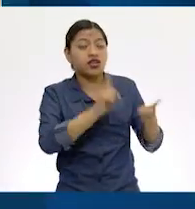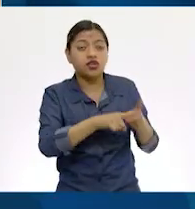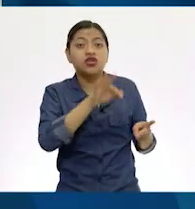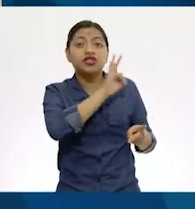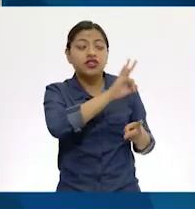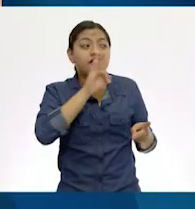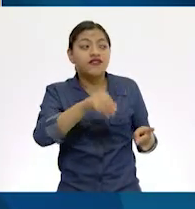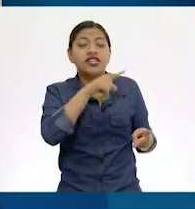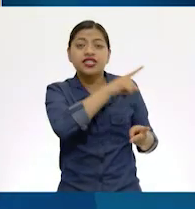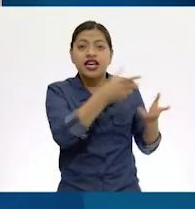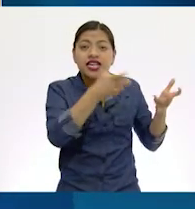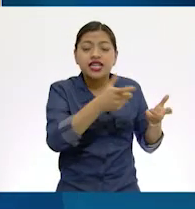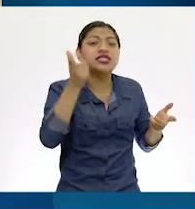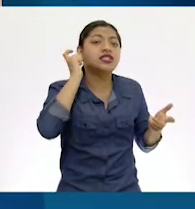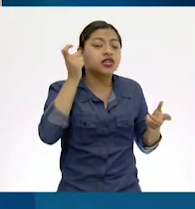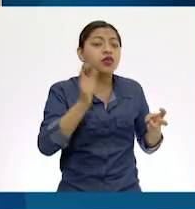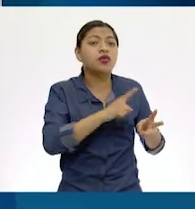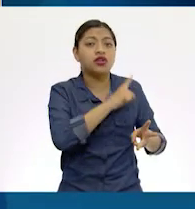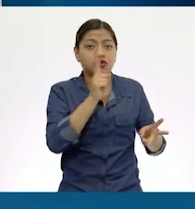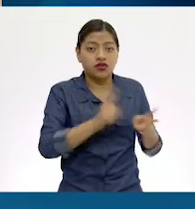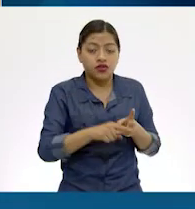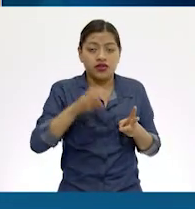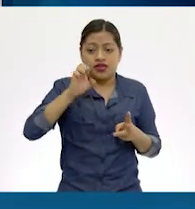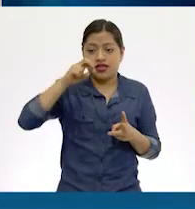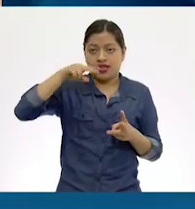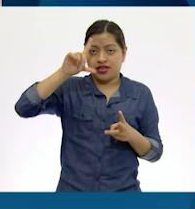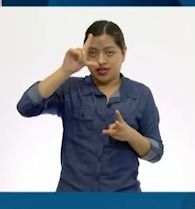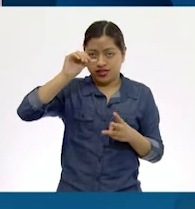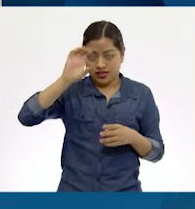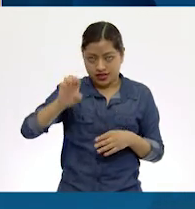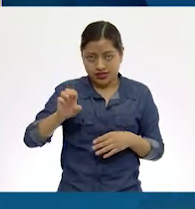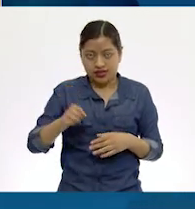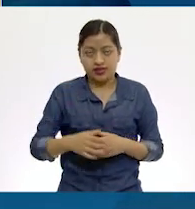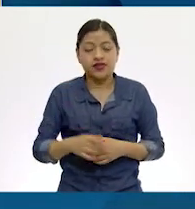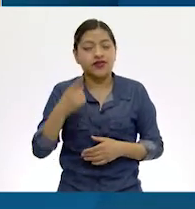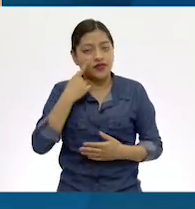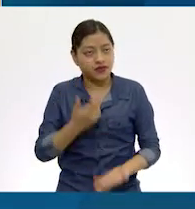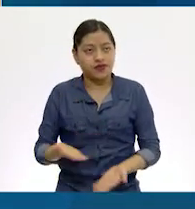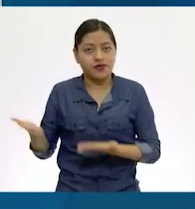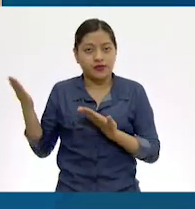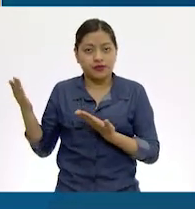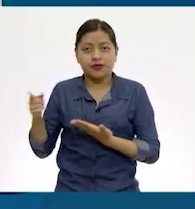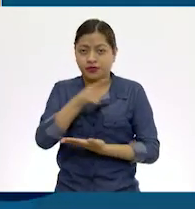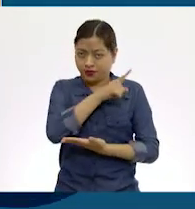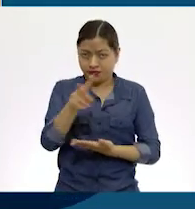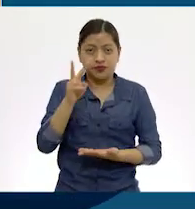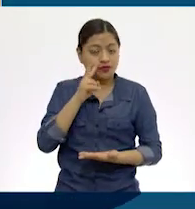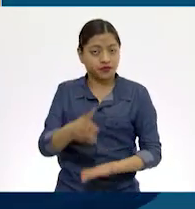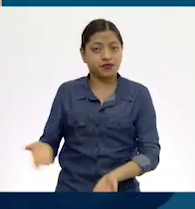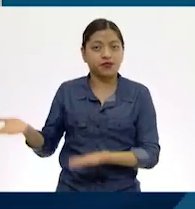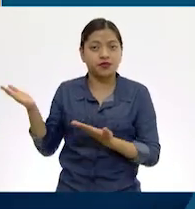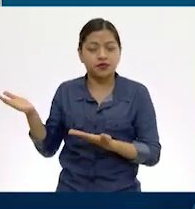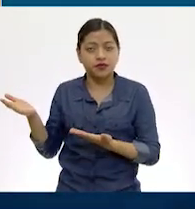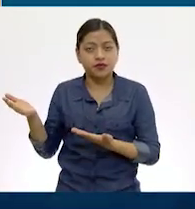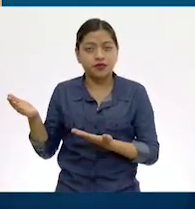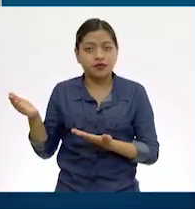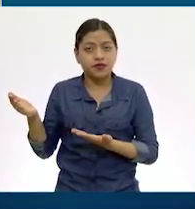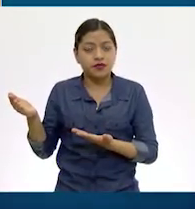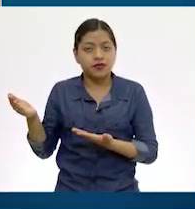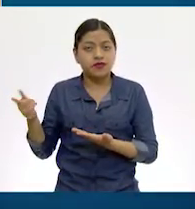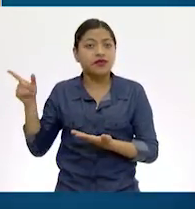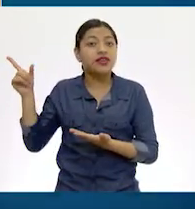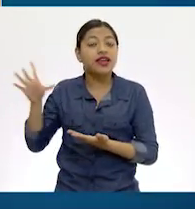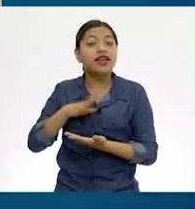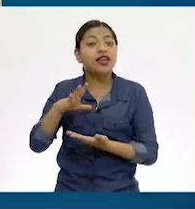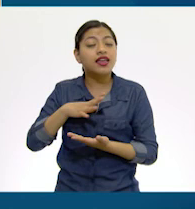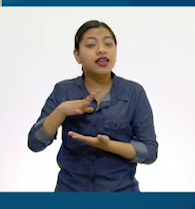el título del texto y el enlace. Por ejemplo, vamos a ver en la imagen Estudiantes en Casa. Vean, aparece,